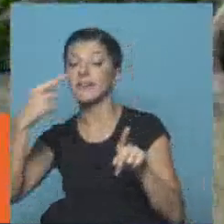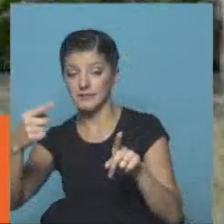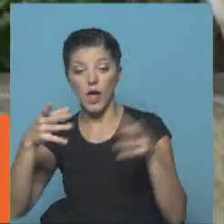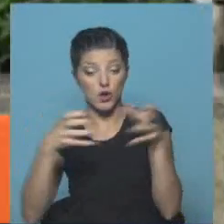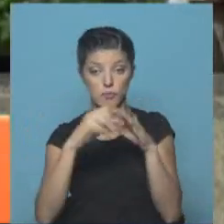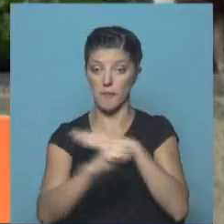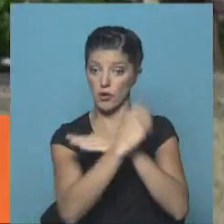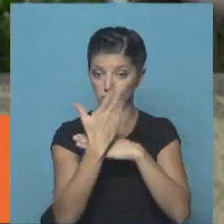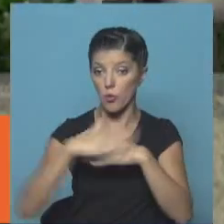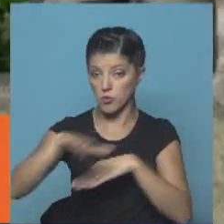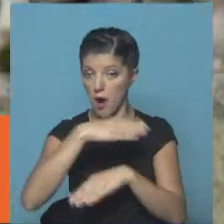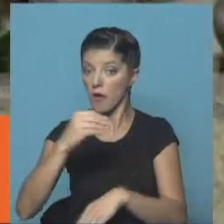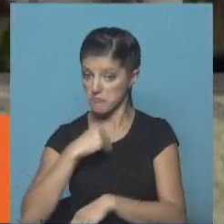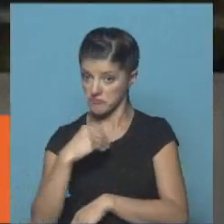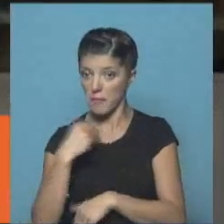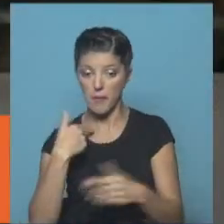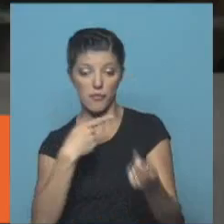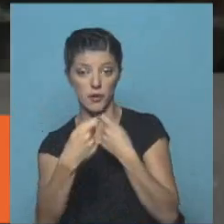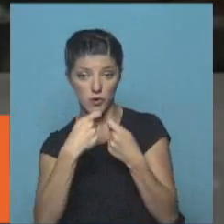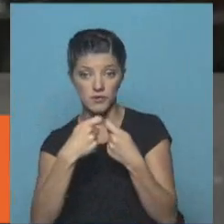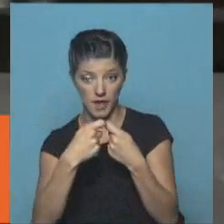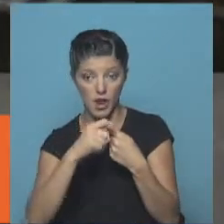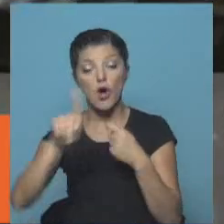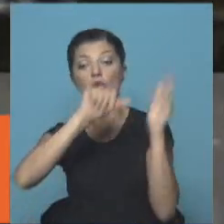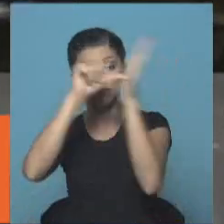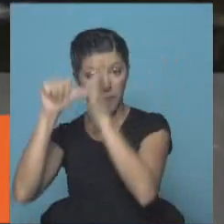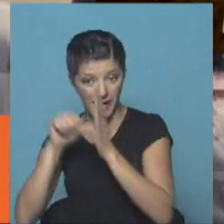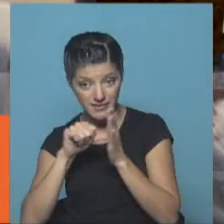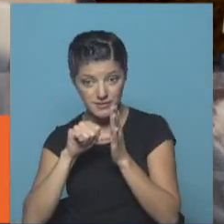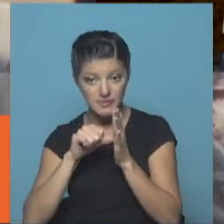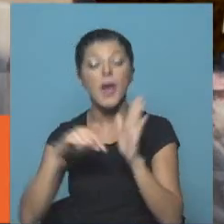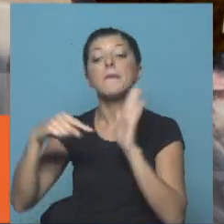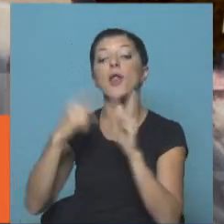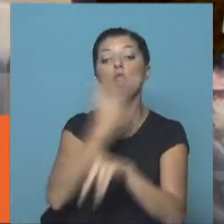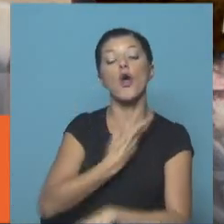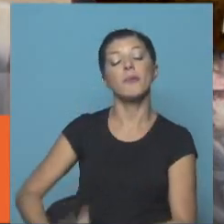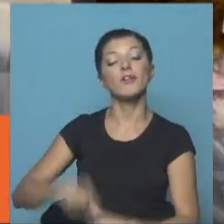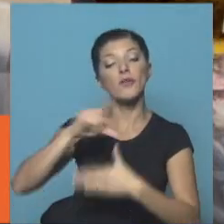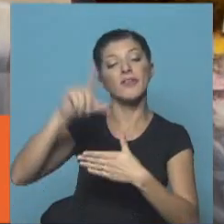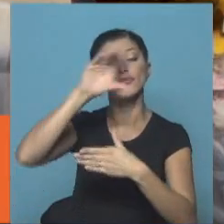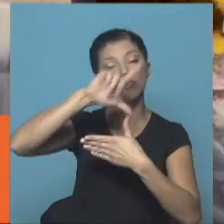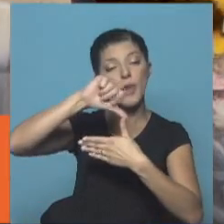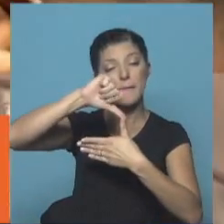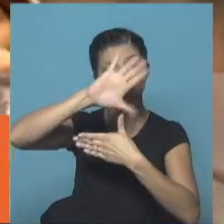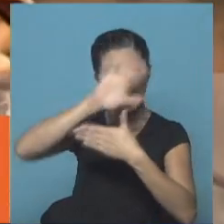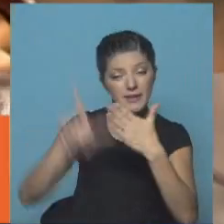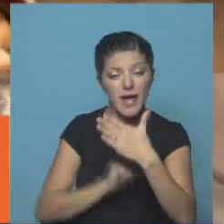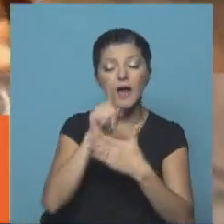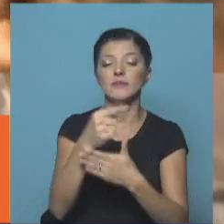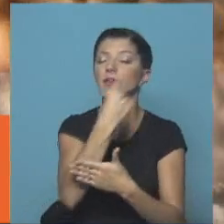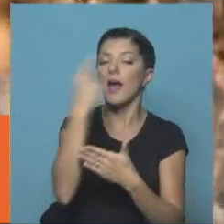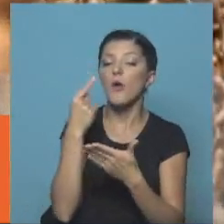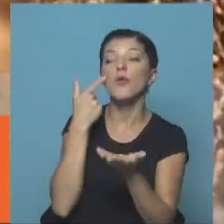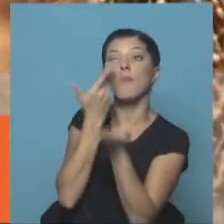Mercosur como ámbito válido para negociar con otras partes del mundo. Los gobiernos sudamericanos se exhiben en solitario y ofrecen a sus